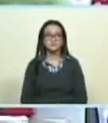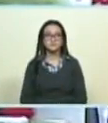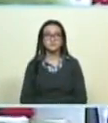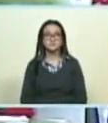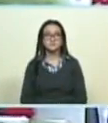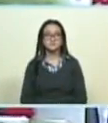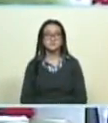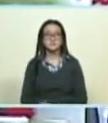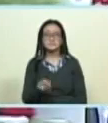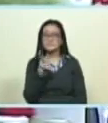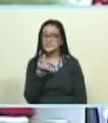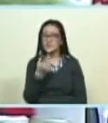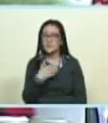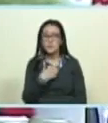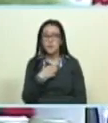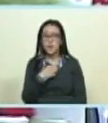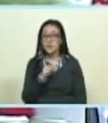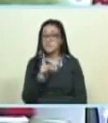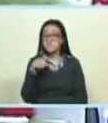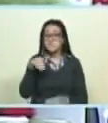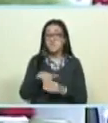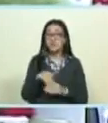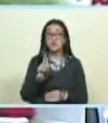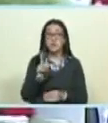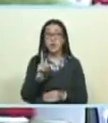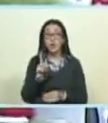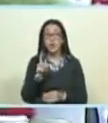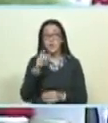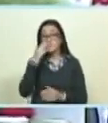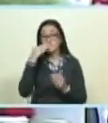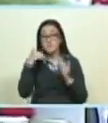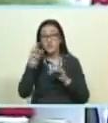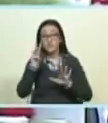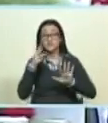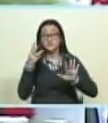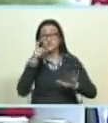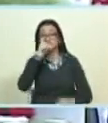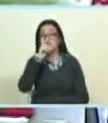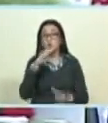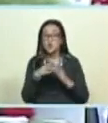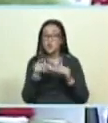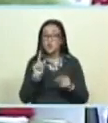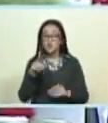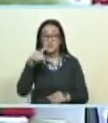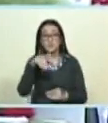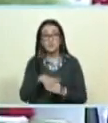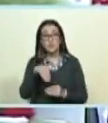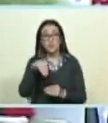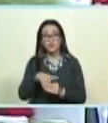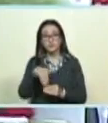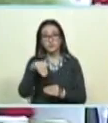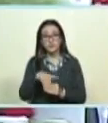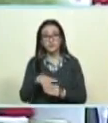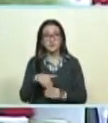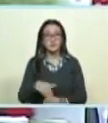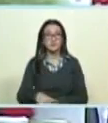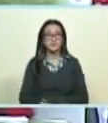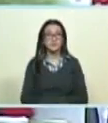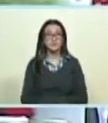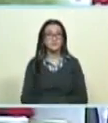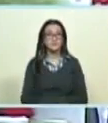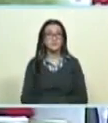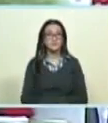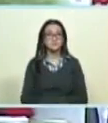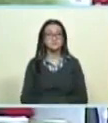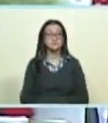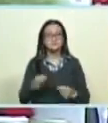Nadie se puede quedar sin votar. Los mayores de 18 años, todos a votar y a obtener